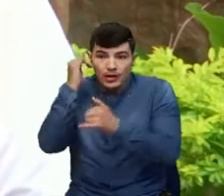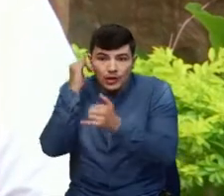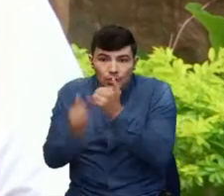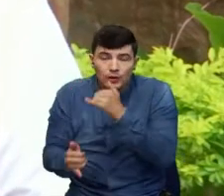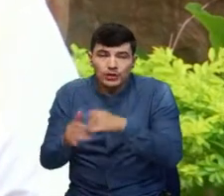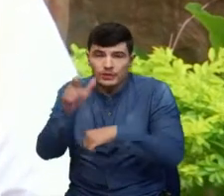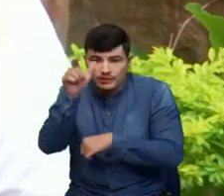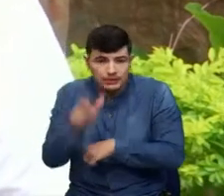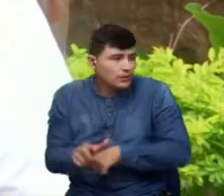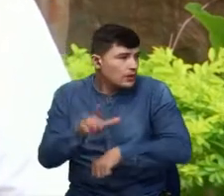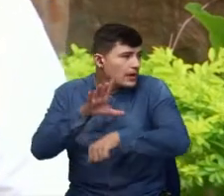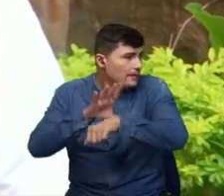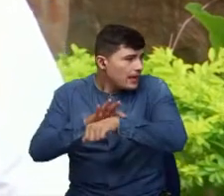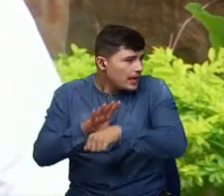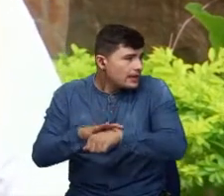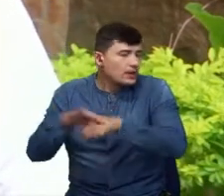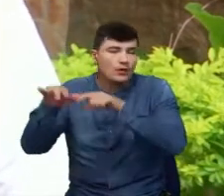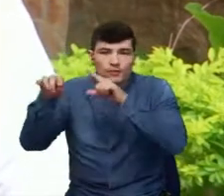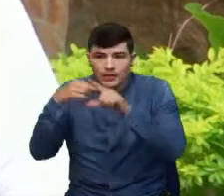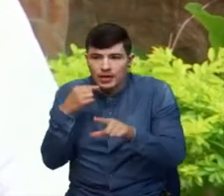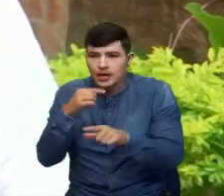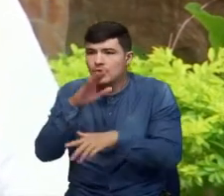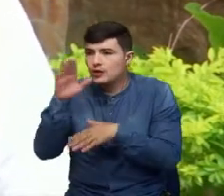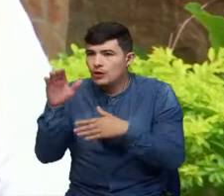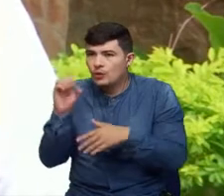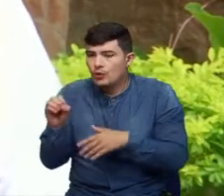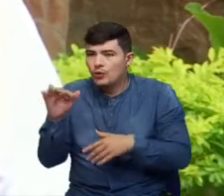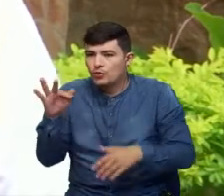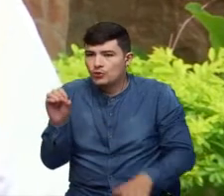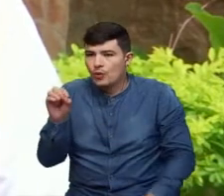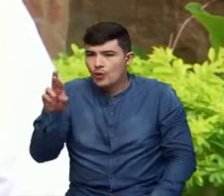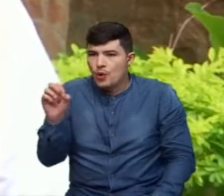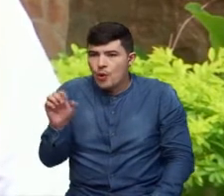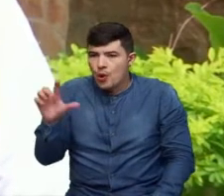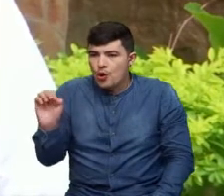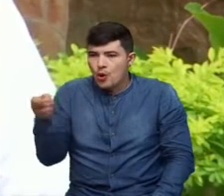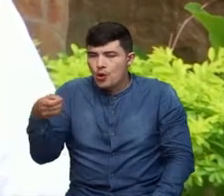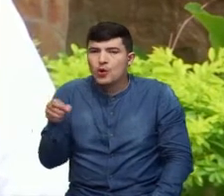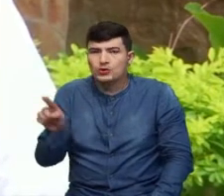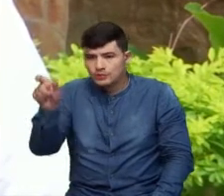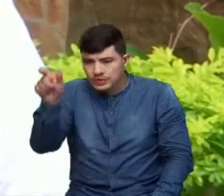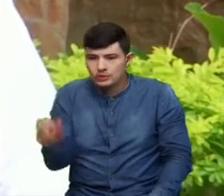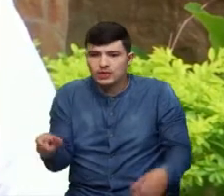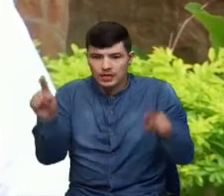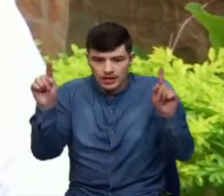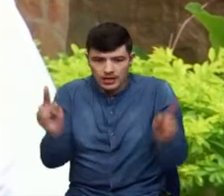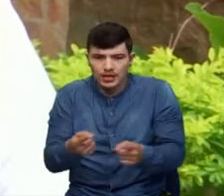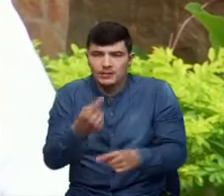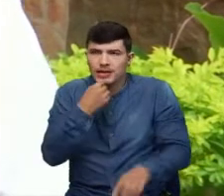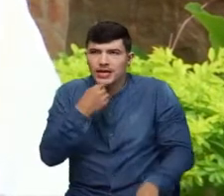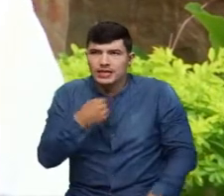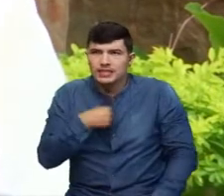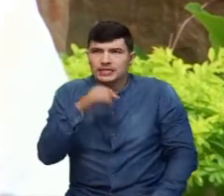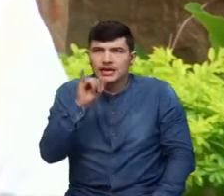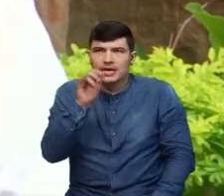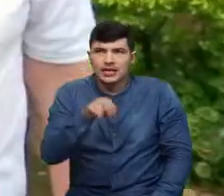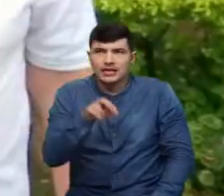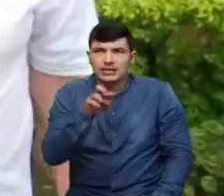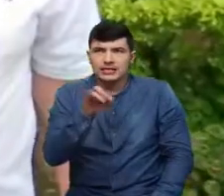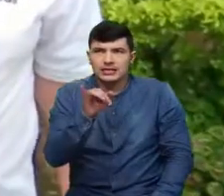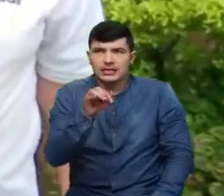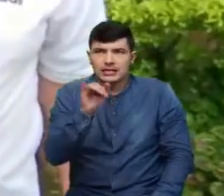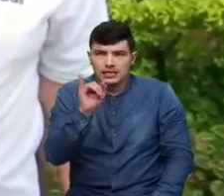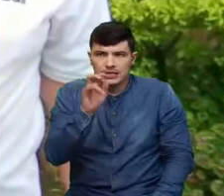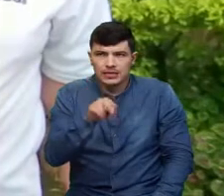médico que en el cual me remitieron podólogo sacó la conclusión de que era una y disipe lavar y cosa